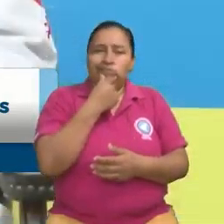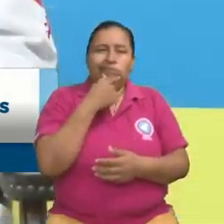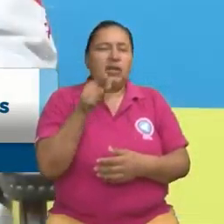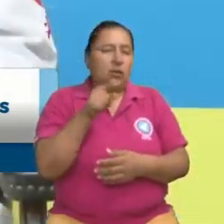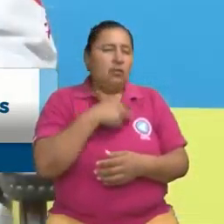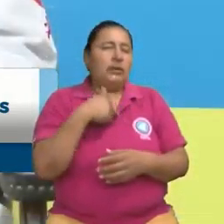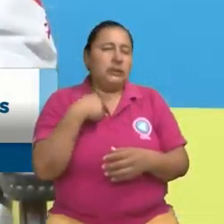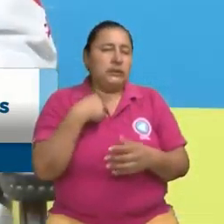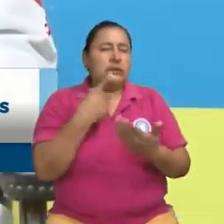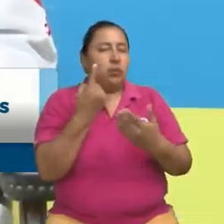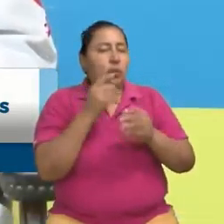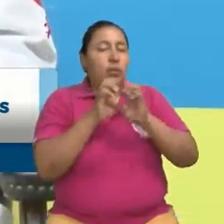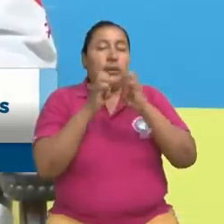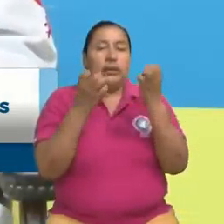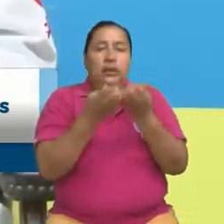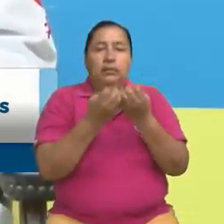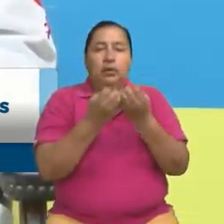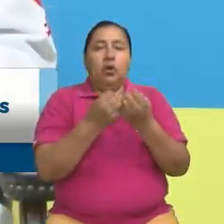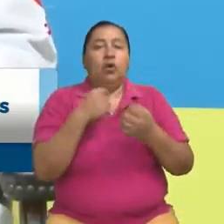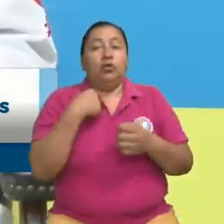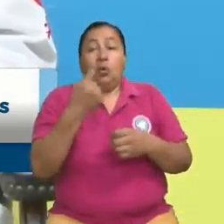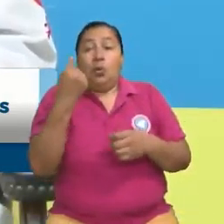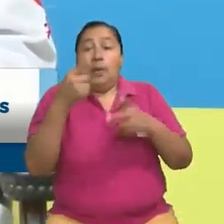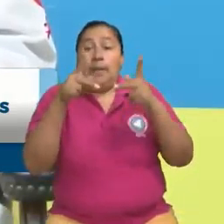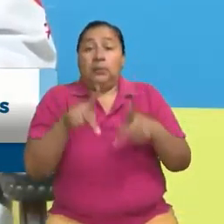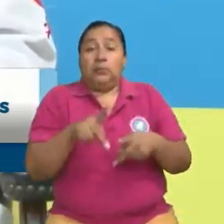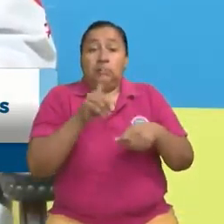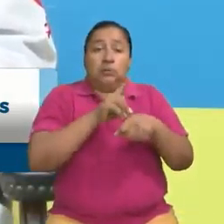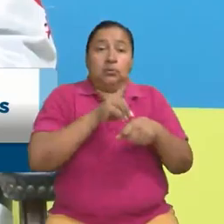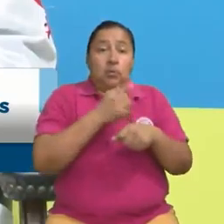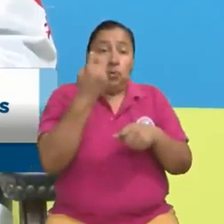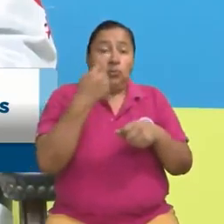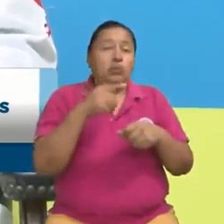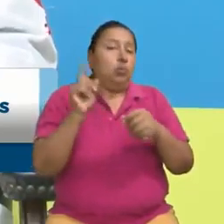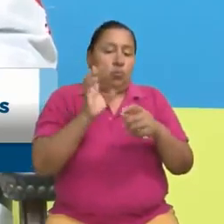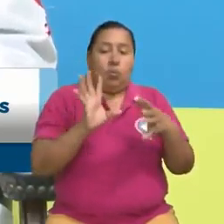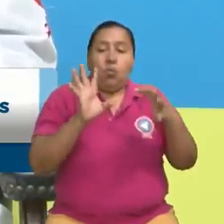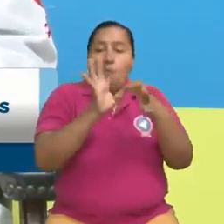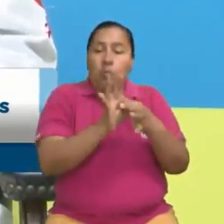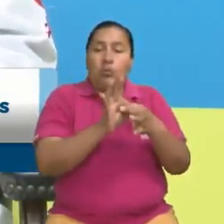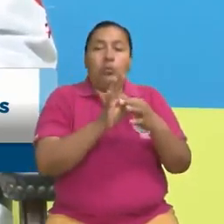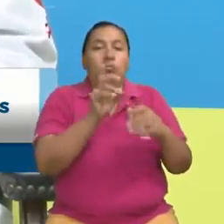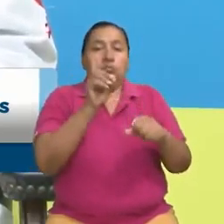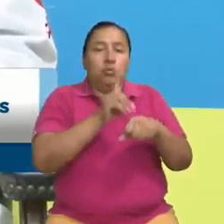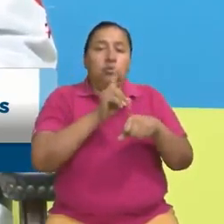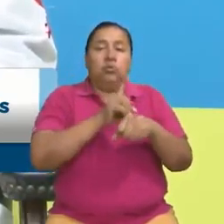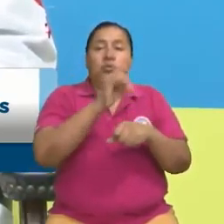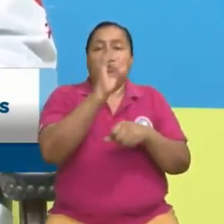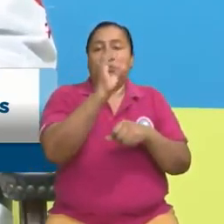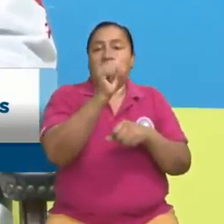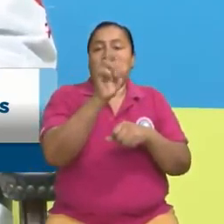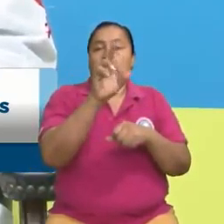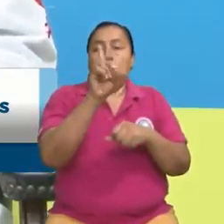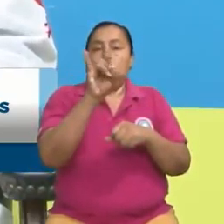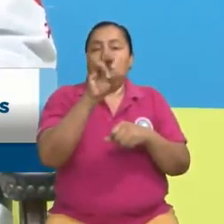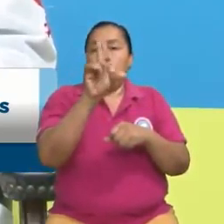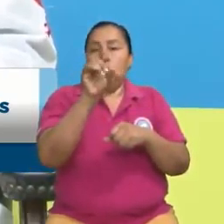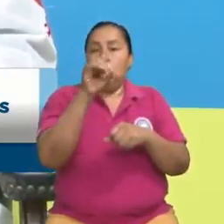es que solamente el ginecólogo lo hace, sí. Eso se hace en conjunto con el cardiólogo intervencionista, se